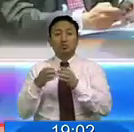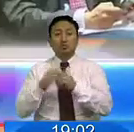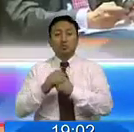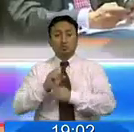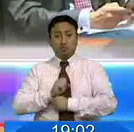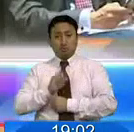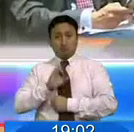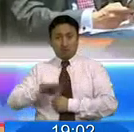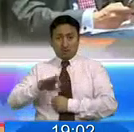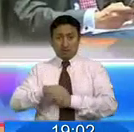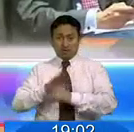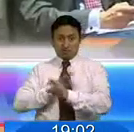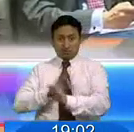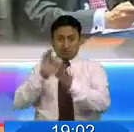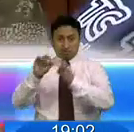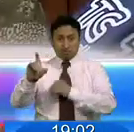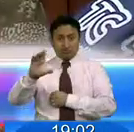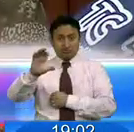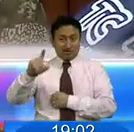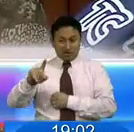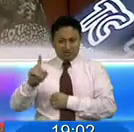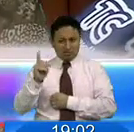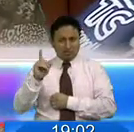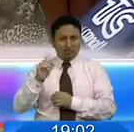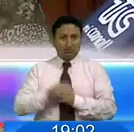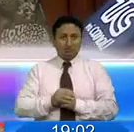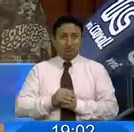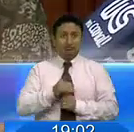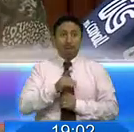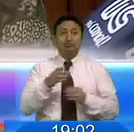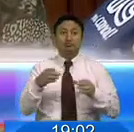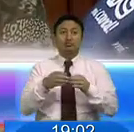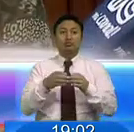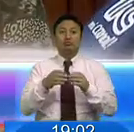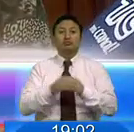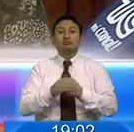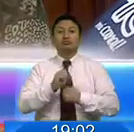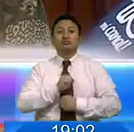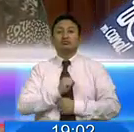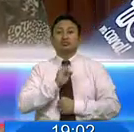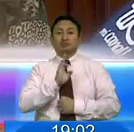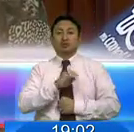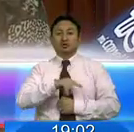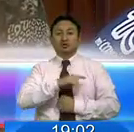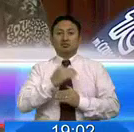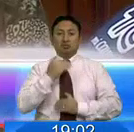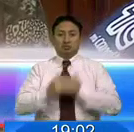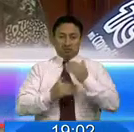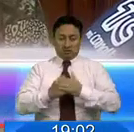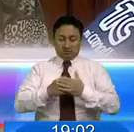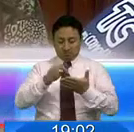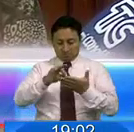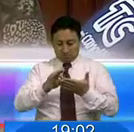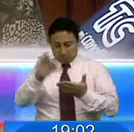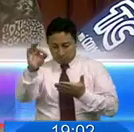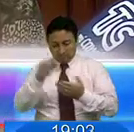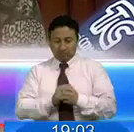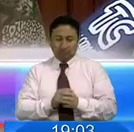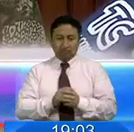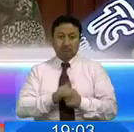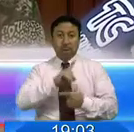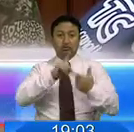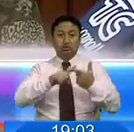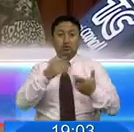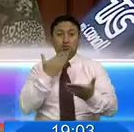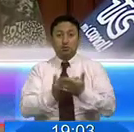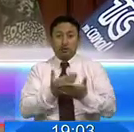podría suplir las competencias del CAL. Porque este comité de ética califica el proceso, califica las